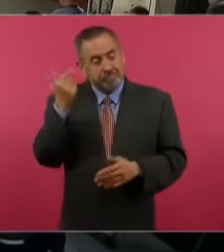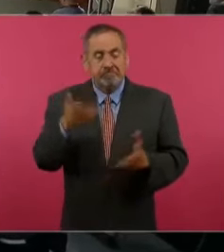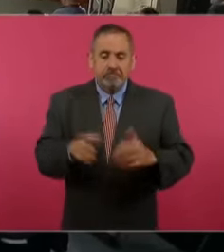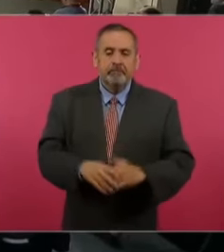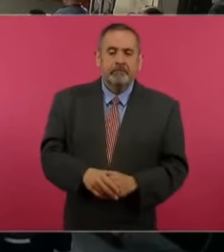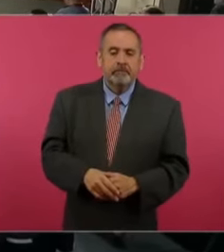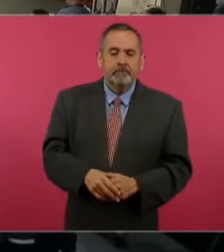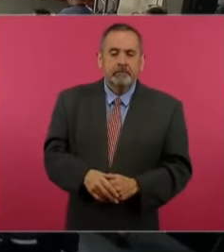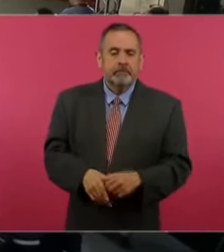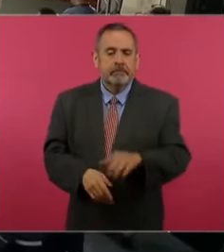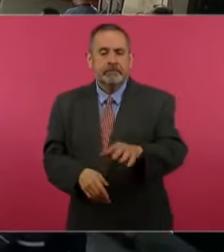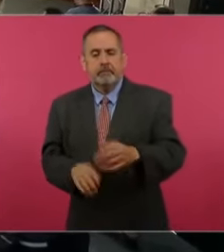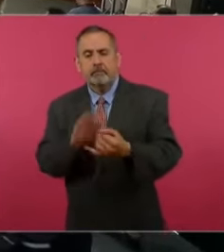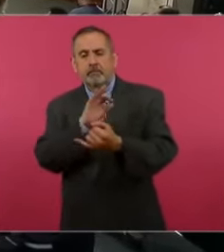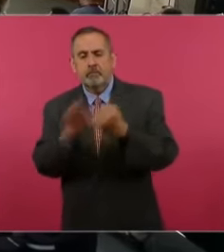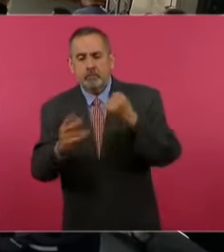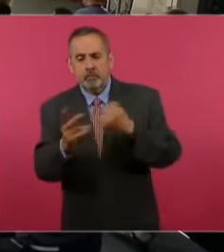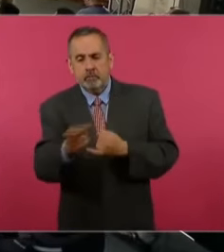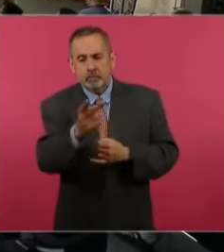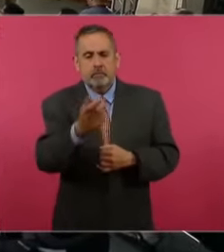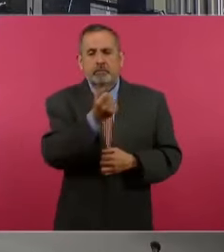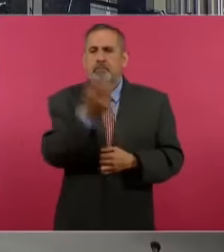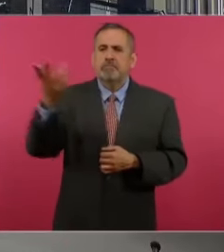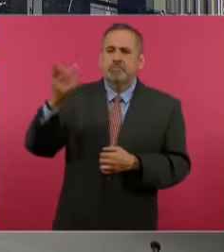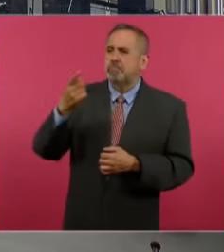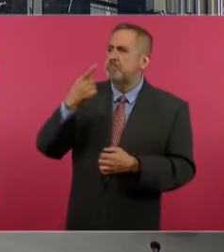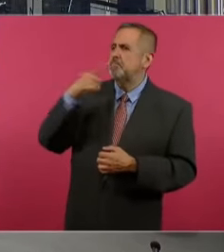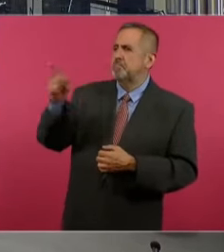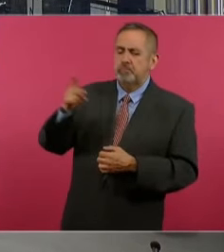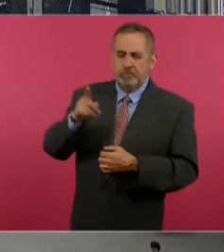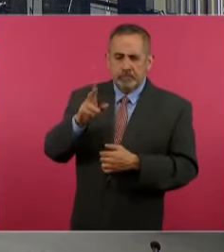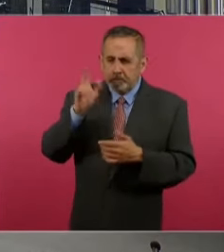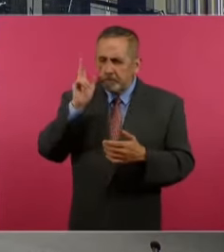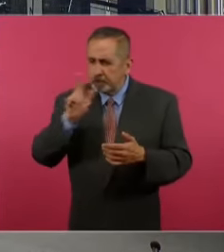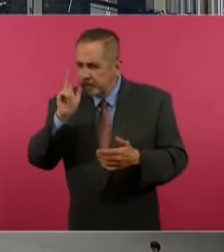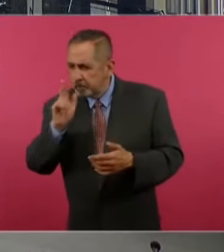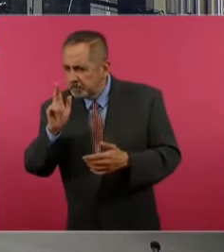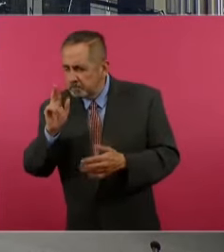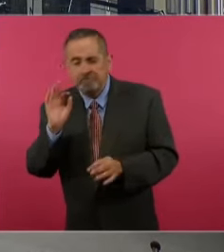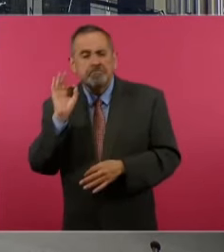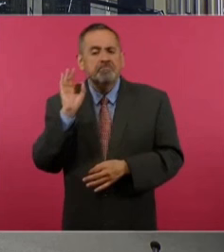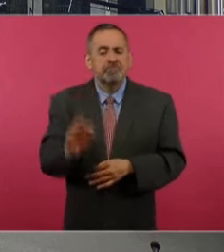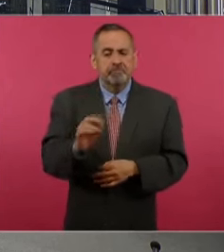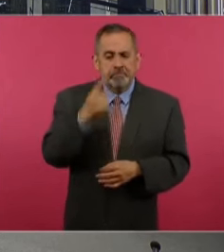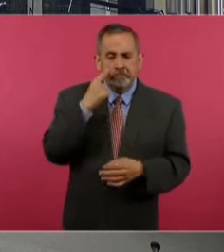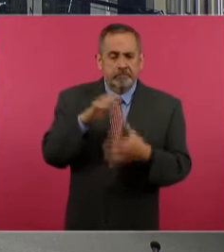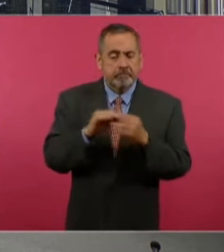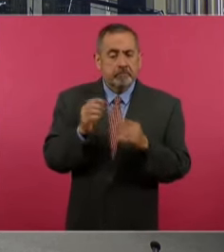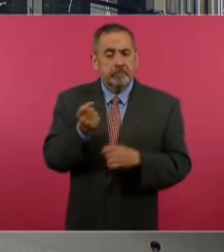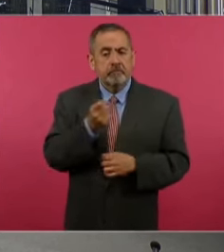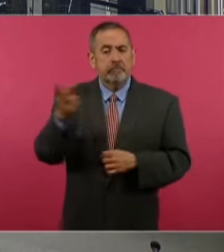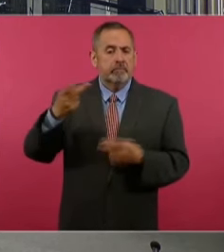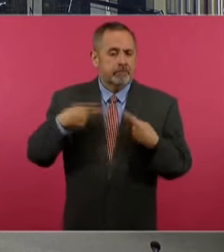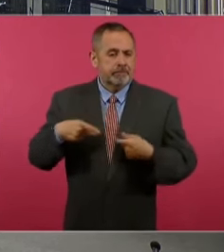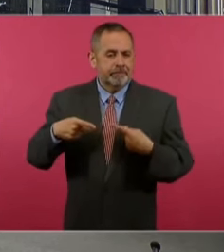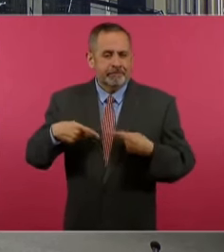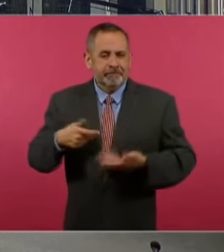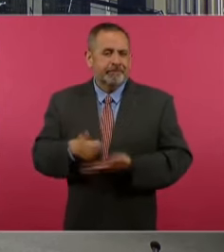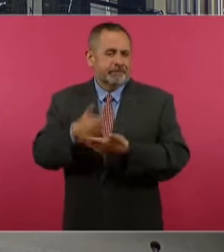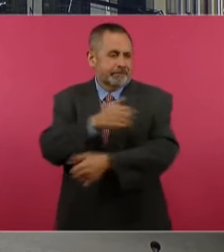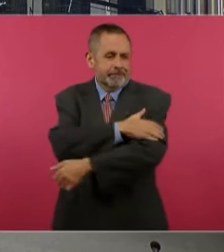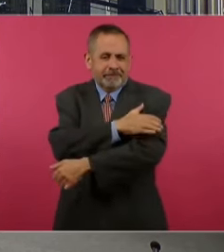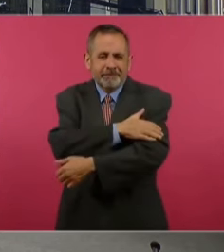Por último, tenemos algunas denuncias que ya fueron verificadas por nosotros de servidores de la Nación que